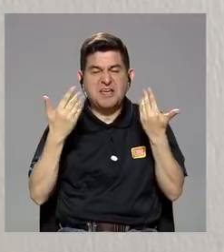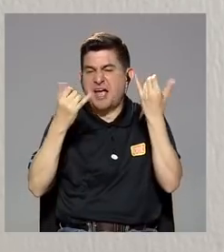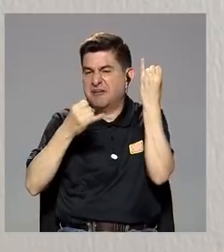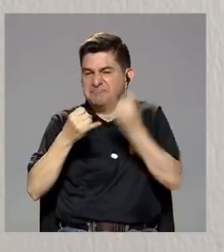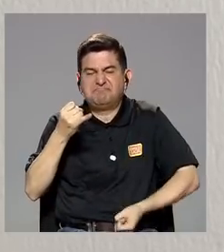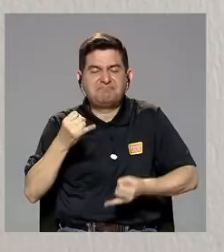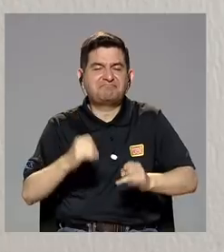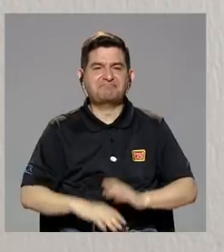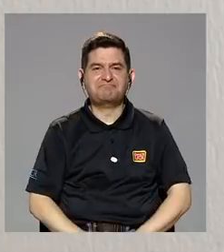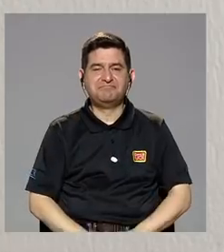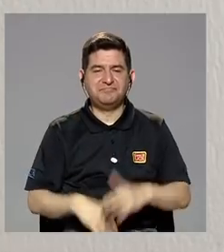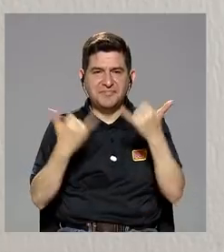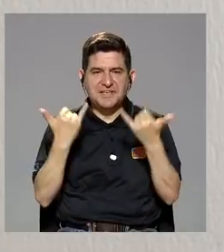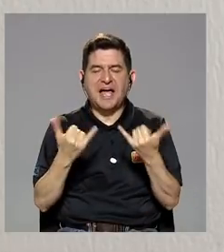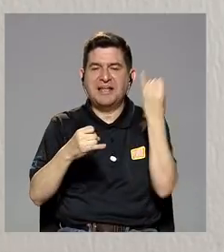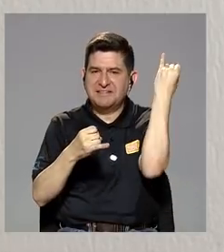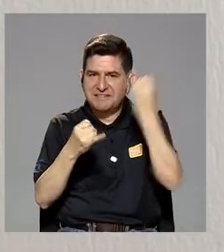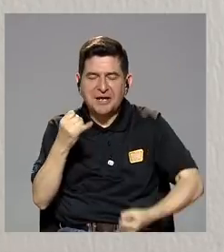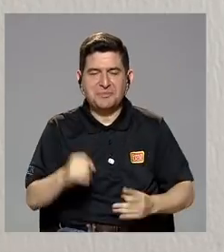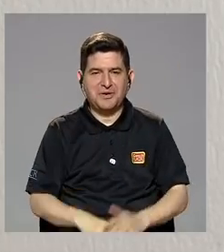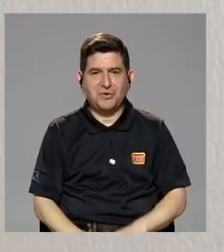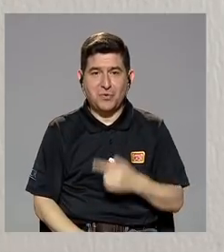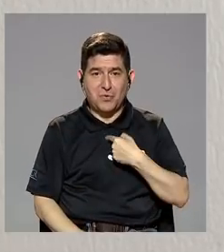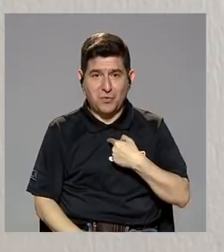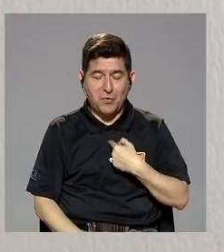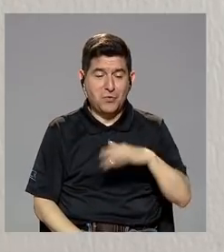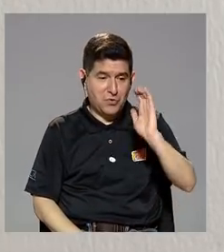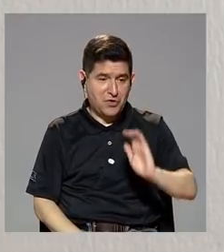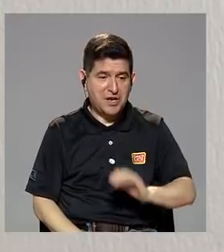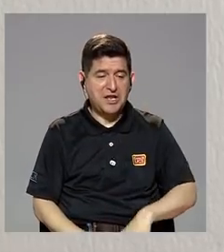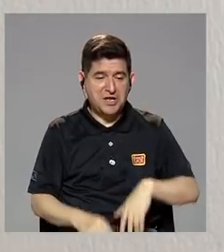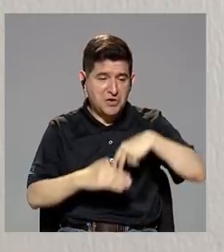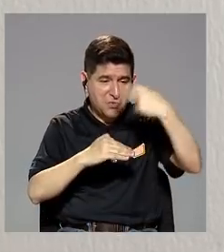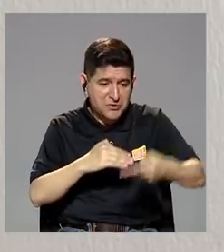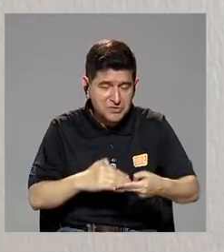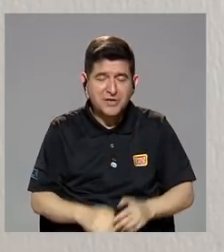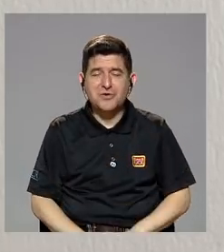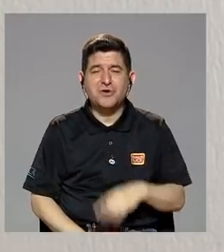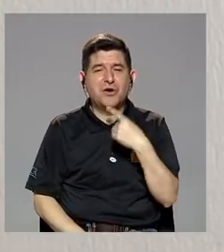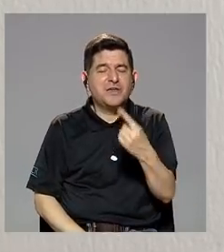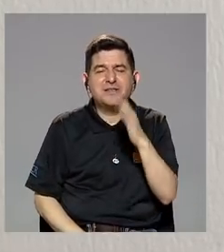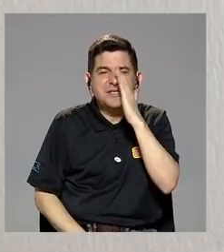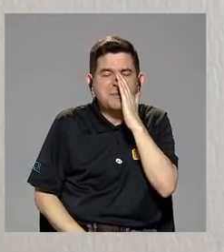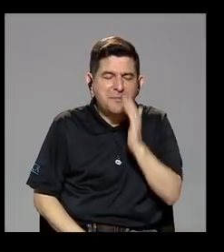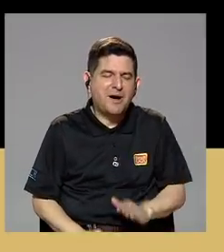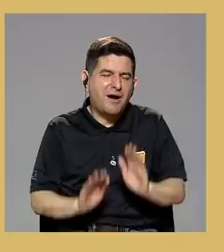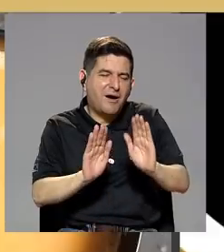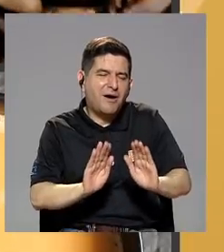pasó ya pasó como dicen cuando uno se cayó cuando anillo ya pasó ya pasó